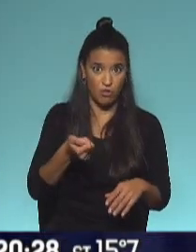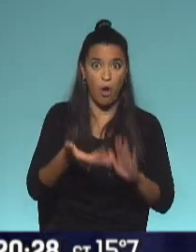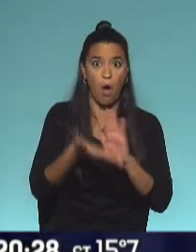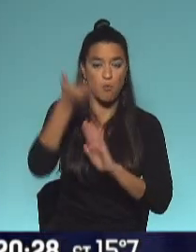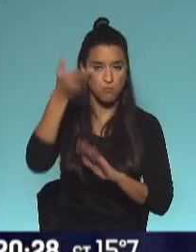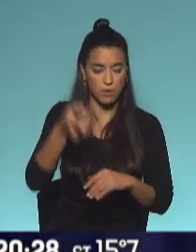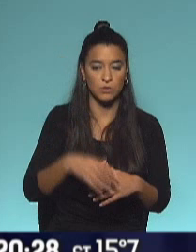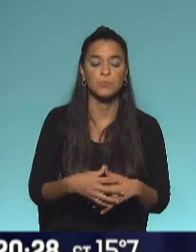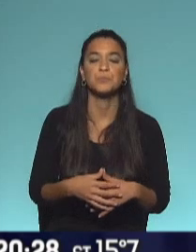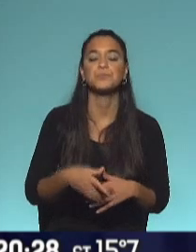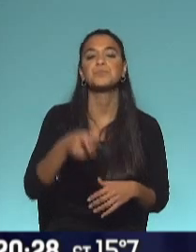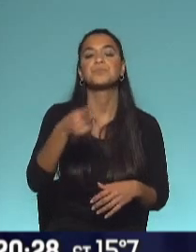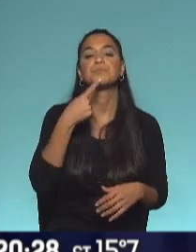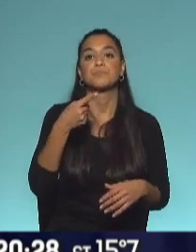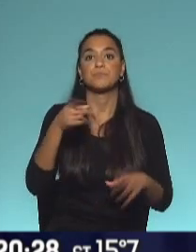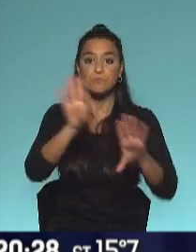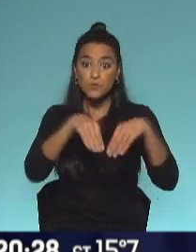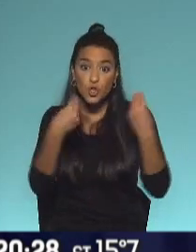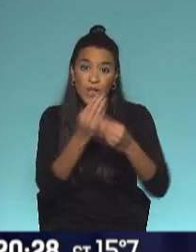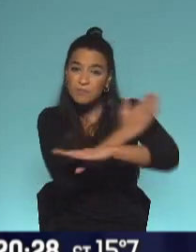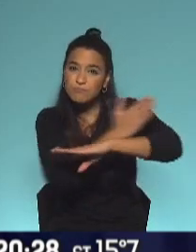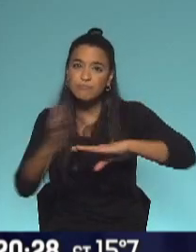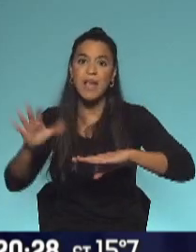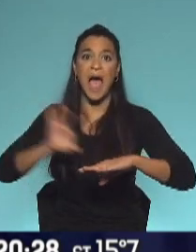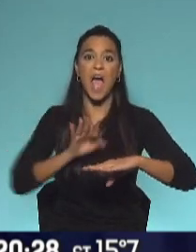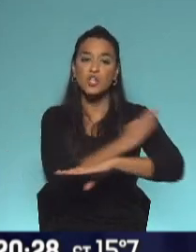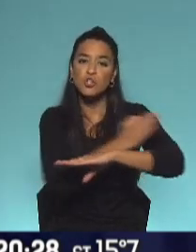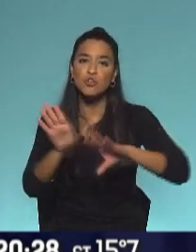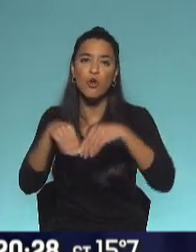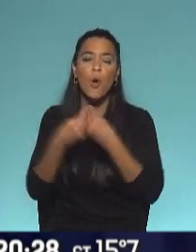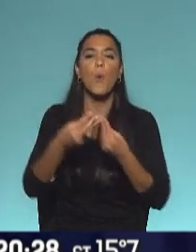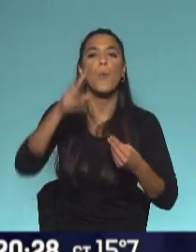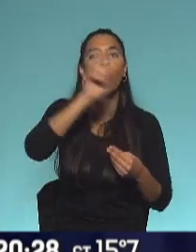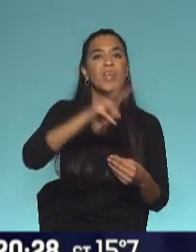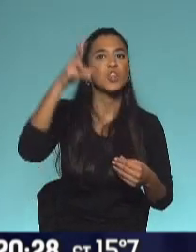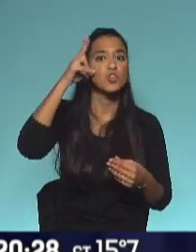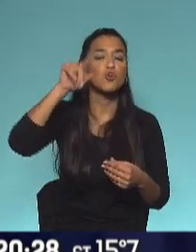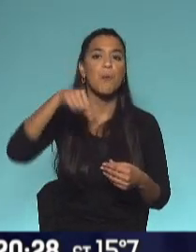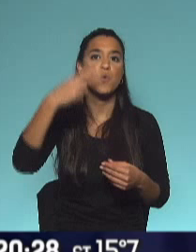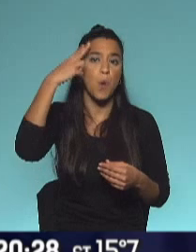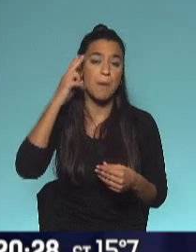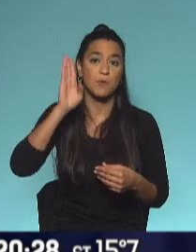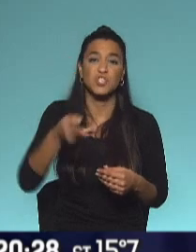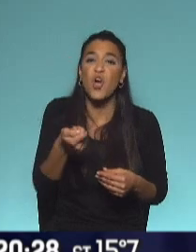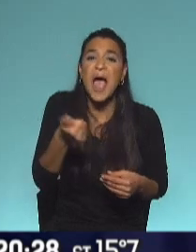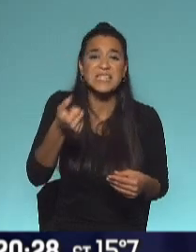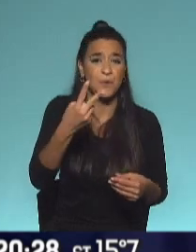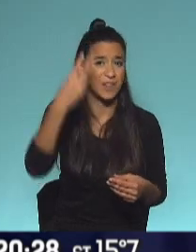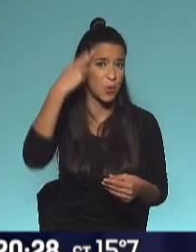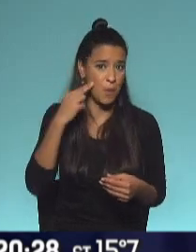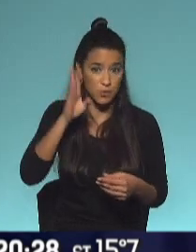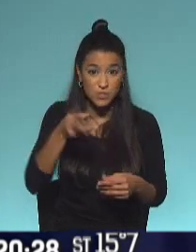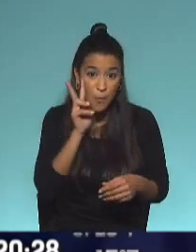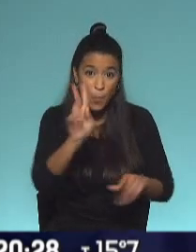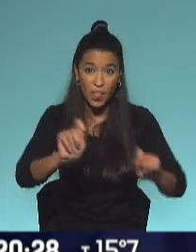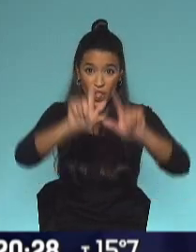Y que en el acumulado del año se da un 28,9%, prácticamente un 29%. Y como vemos en pantalla,